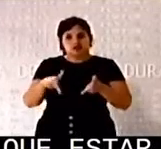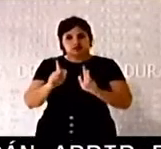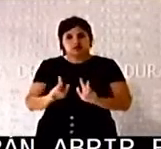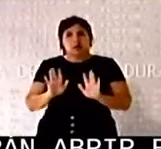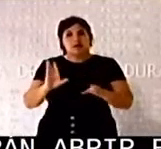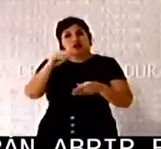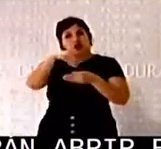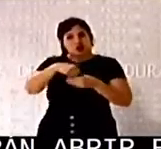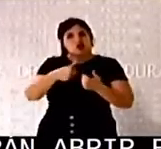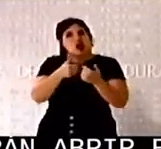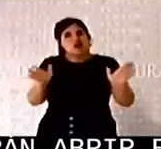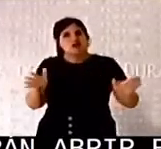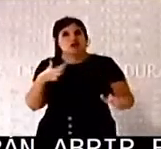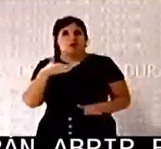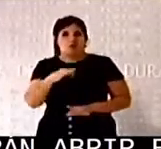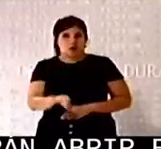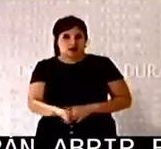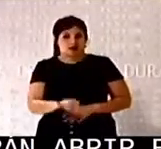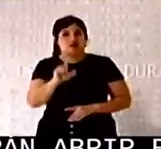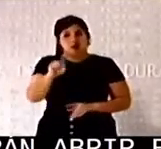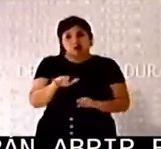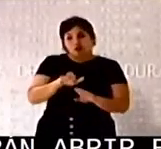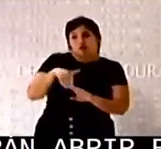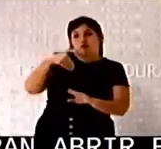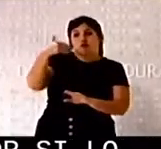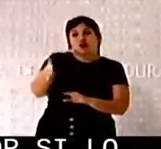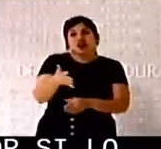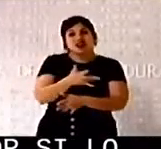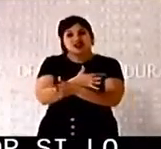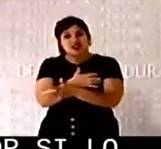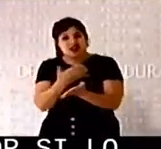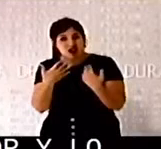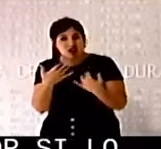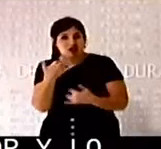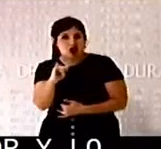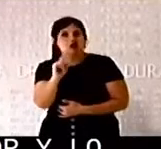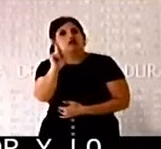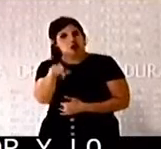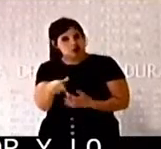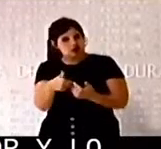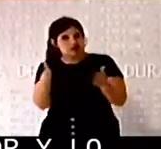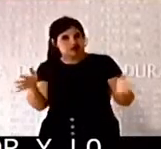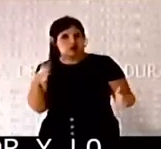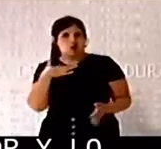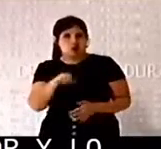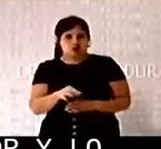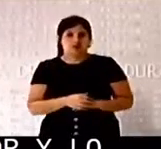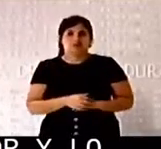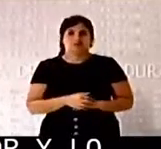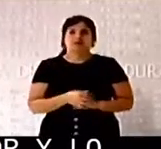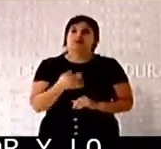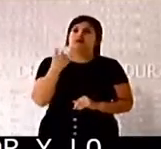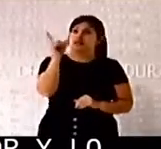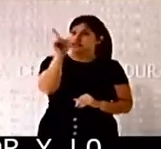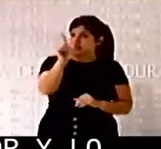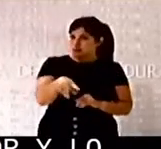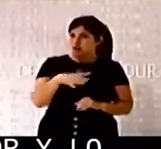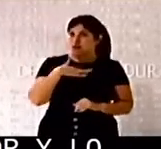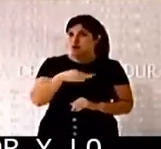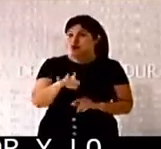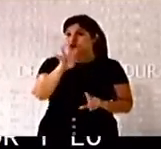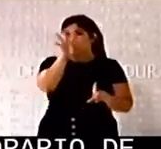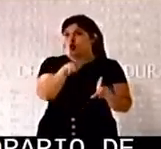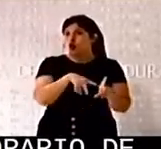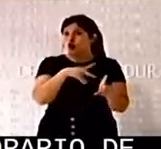interior y podrán abrir en su exterior si lo tuviesen, y se le podrá incrementar el horario de